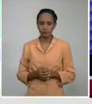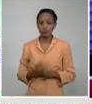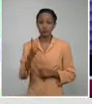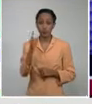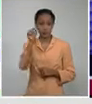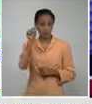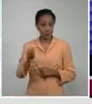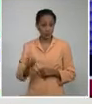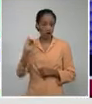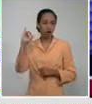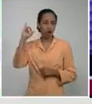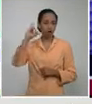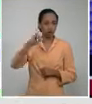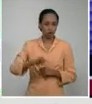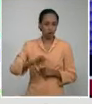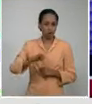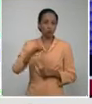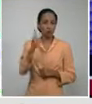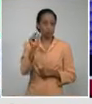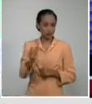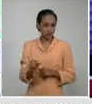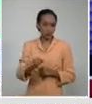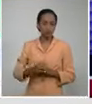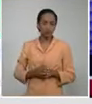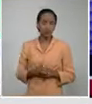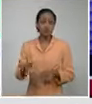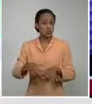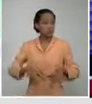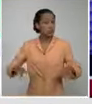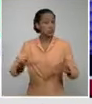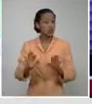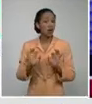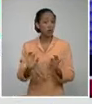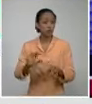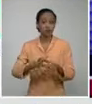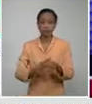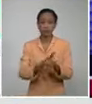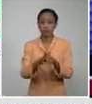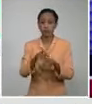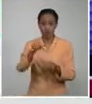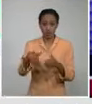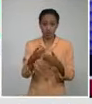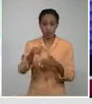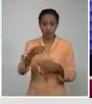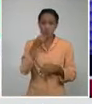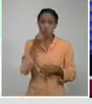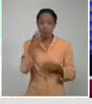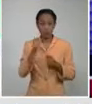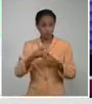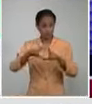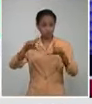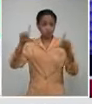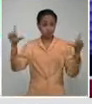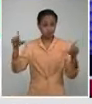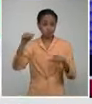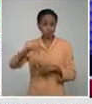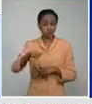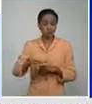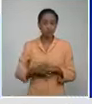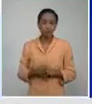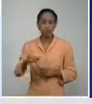caso importado. Ese es el comportamiento que se puede apreciar en el gráfico, el que tenemos en Cuba desde